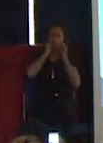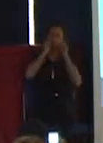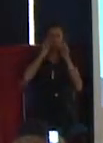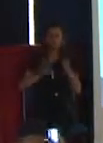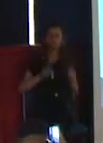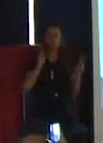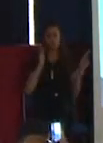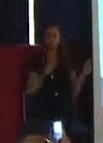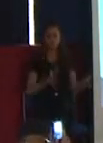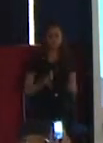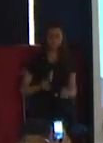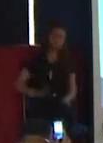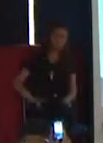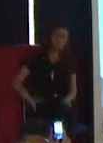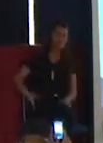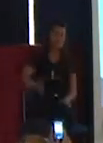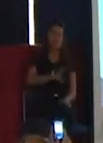ciudadanos.